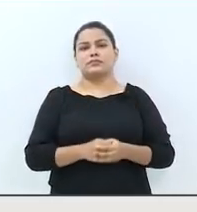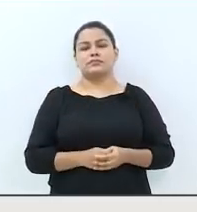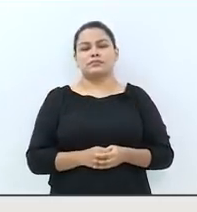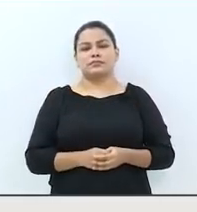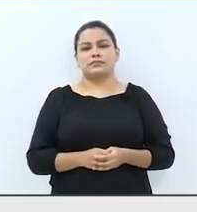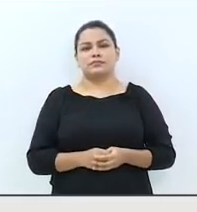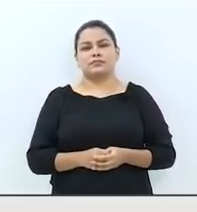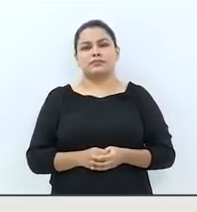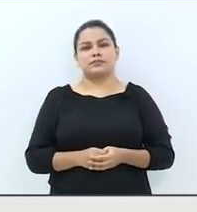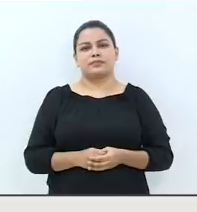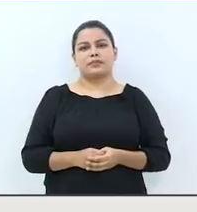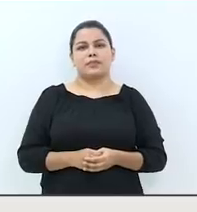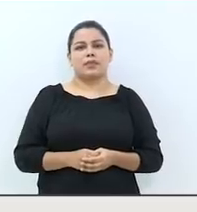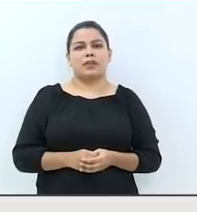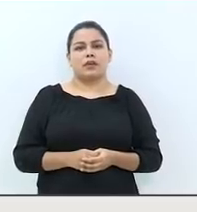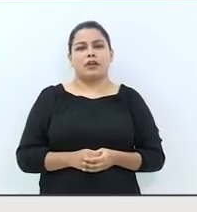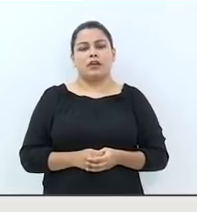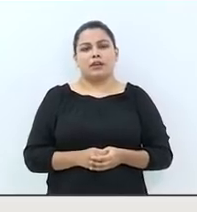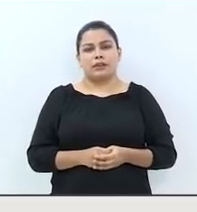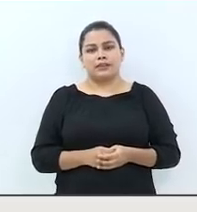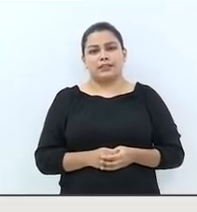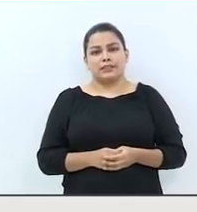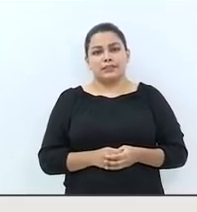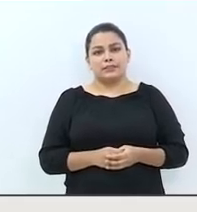un poquito más.